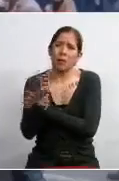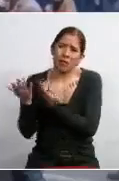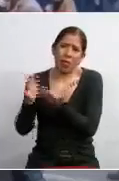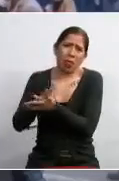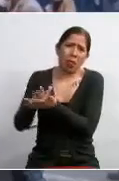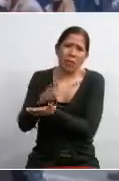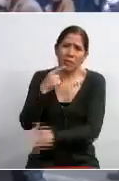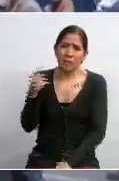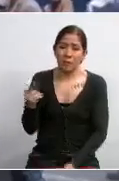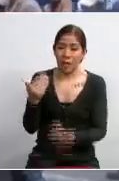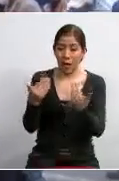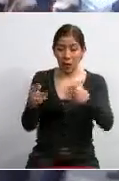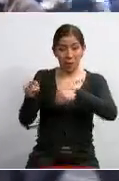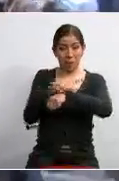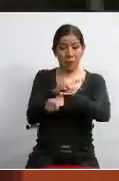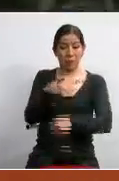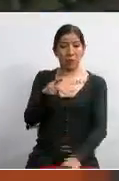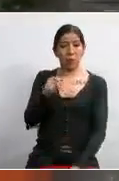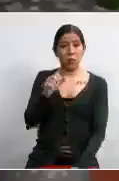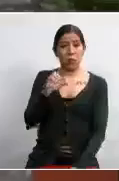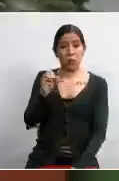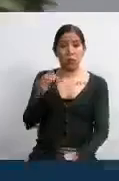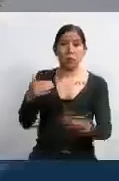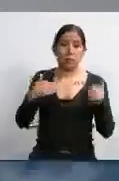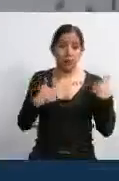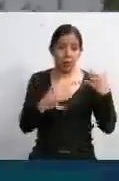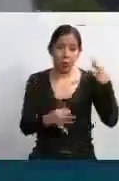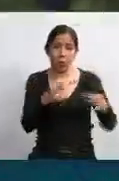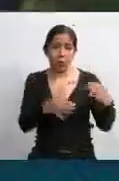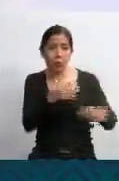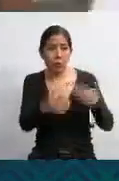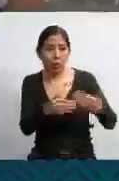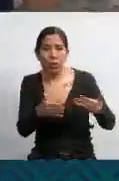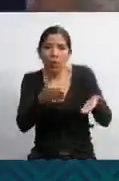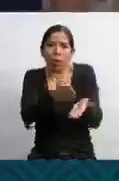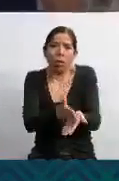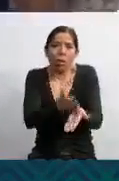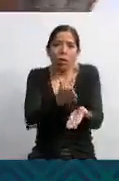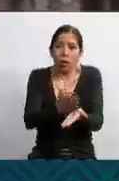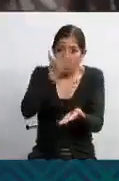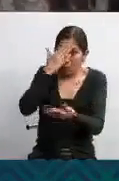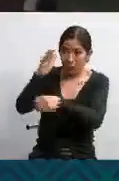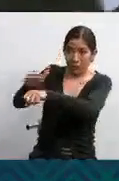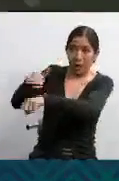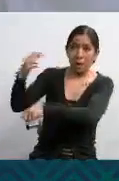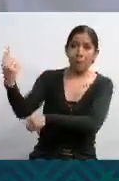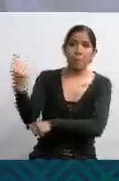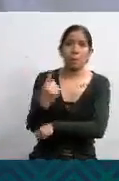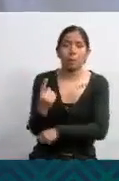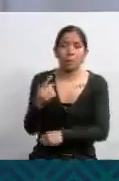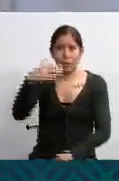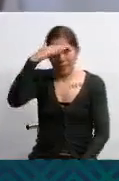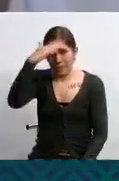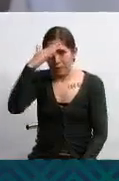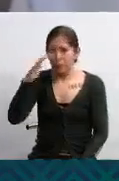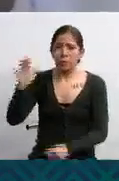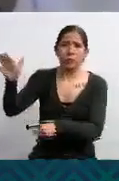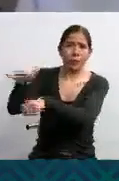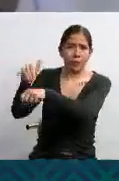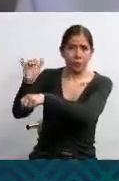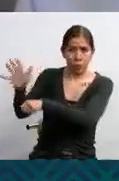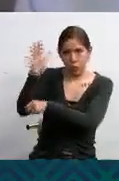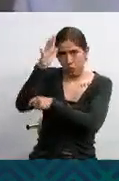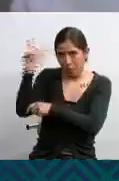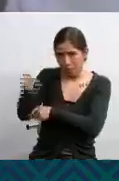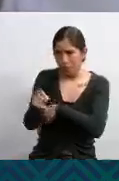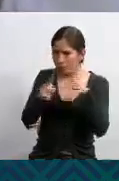el elemento que está demorando y dilatando este proceso. Hay que exhortarle en un ánimo de democracia, de independencia, a los diferentes actores que